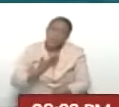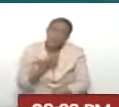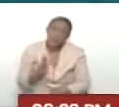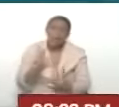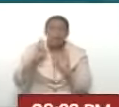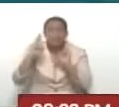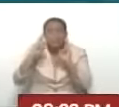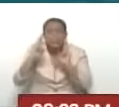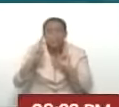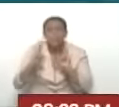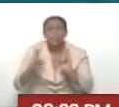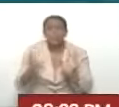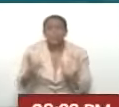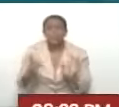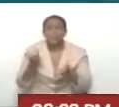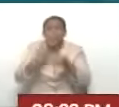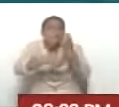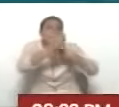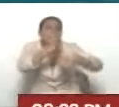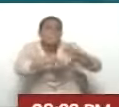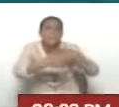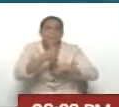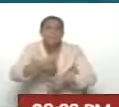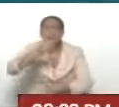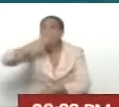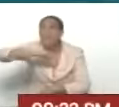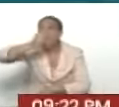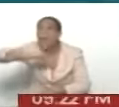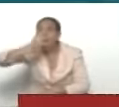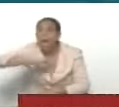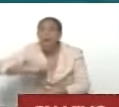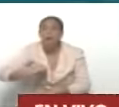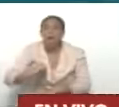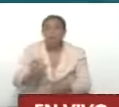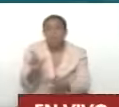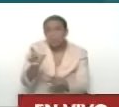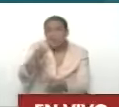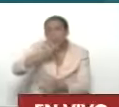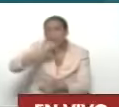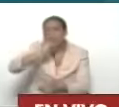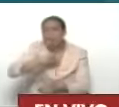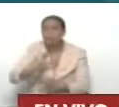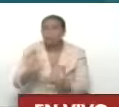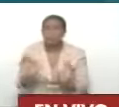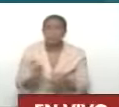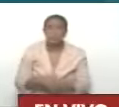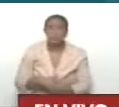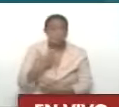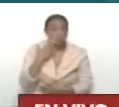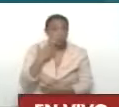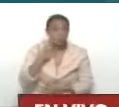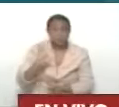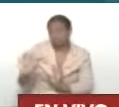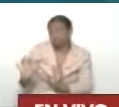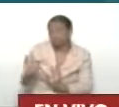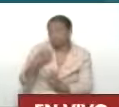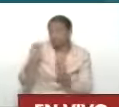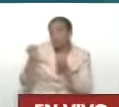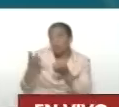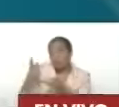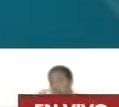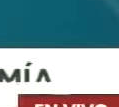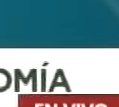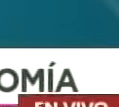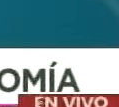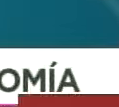quise hacer una venta de helados, de heladitos en mi casa. Yo le dije, señora Yolanda, llegó el